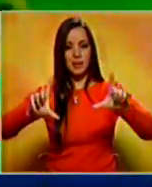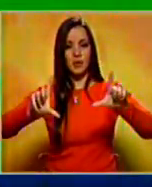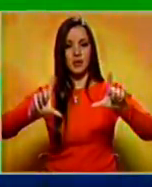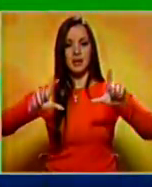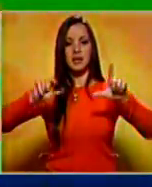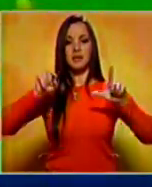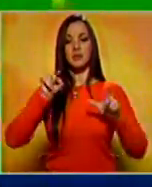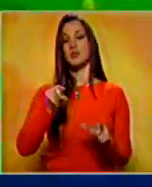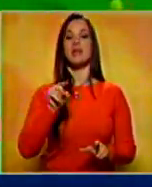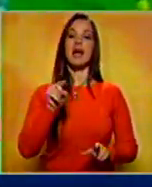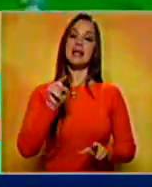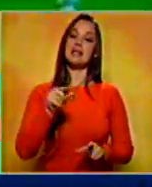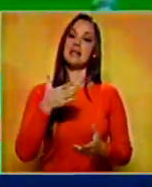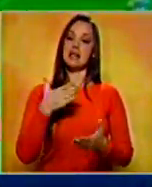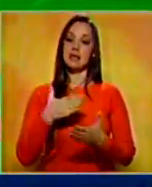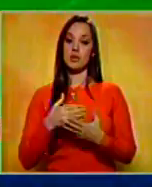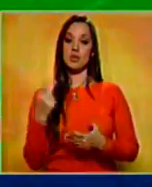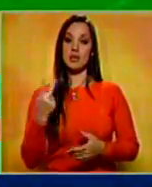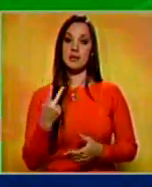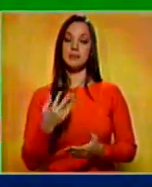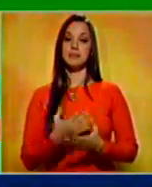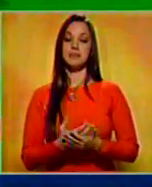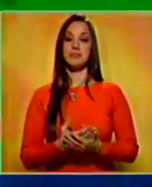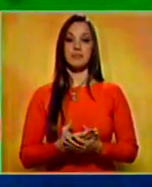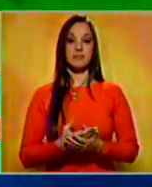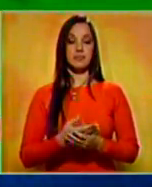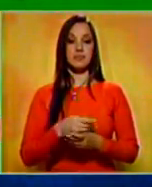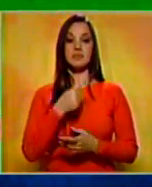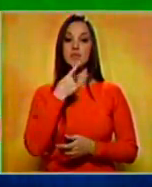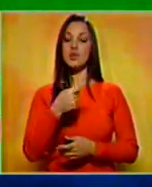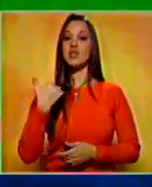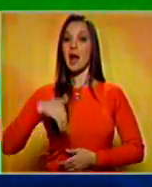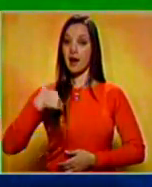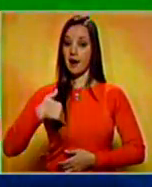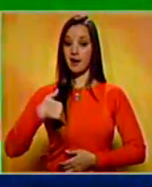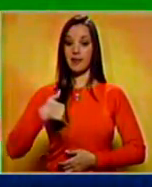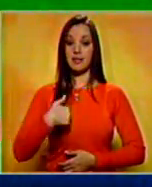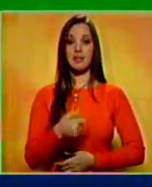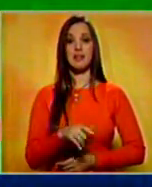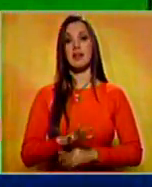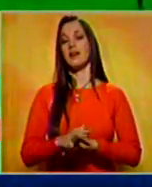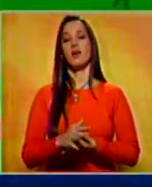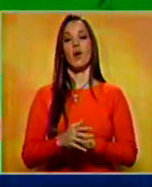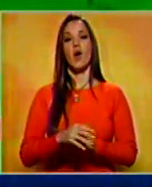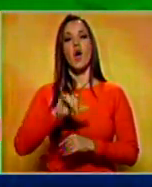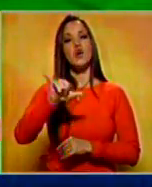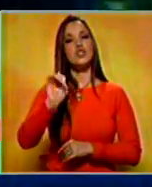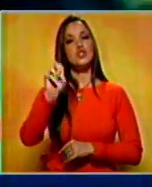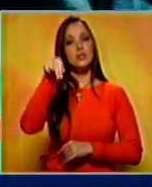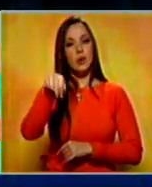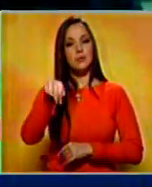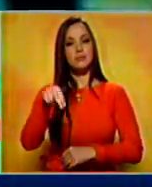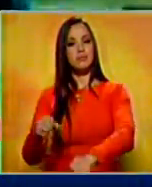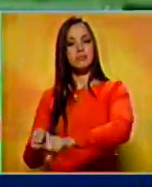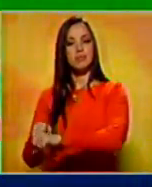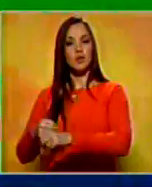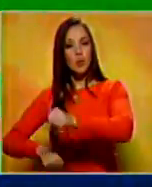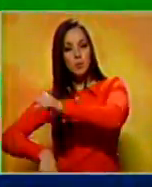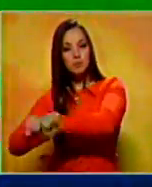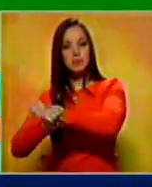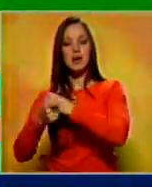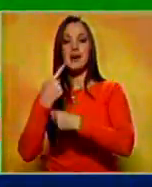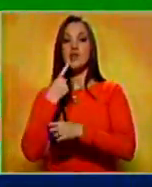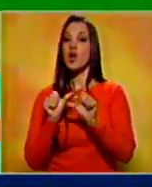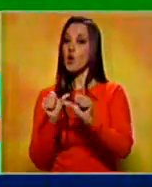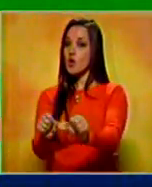Nicolás Collazo en un par de ocasiones. Andrés Chávez anotaron por los argentinos, mientras que John Murillo convirtió el tanto del Zamora, que continúa